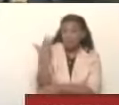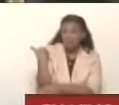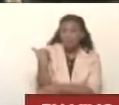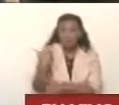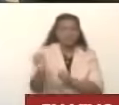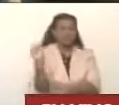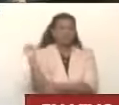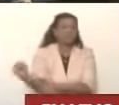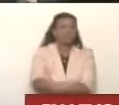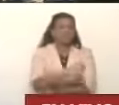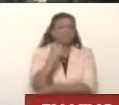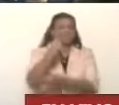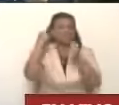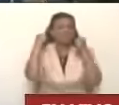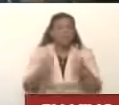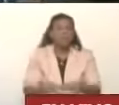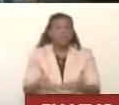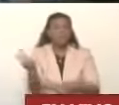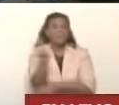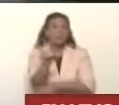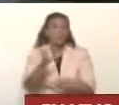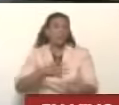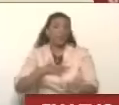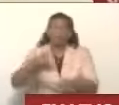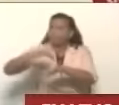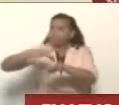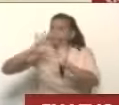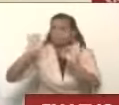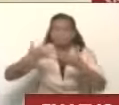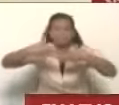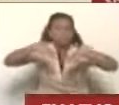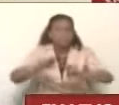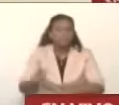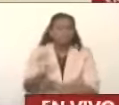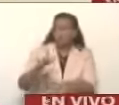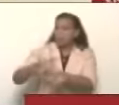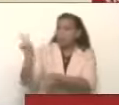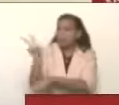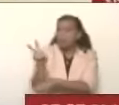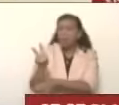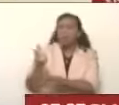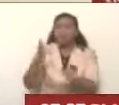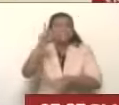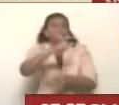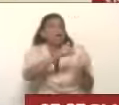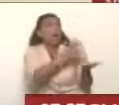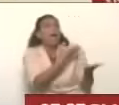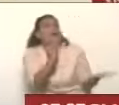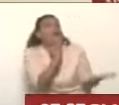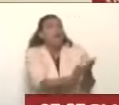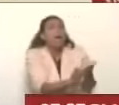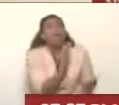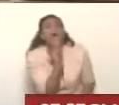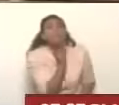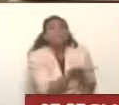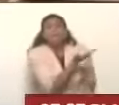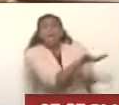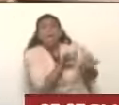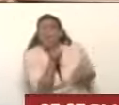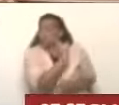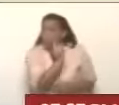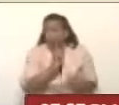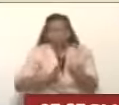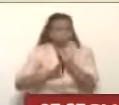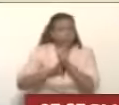derrota estrepitosa porque a Venezuela no la van a parar. Venezuela no necesita licencia para crecer,